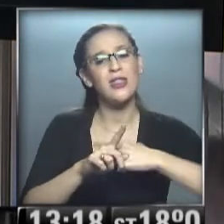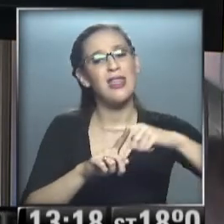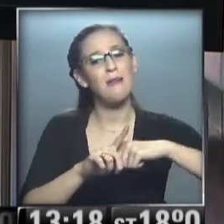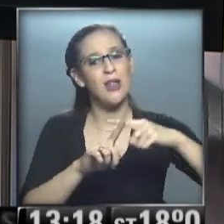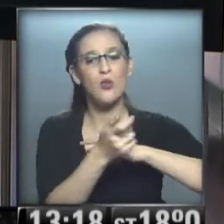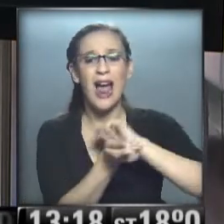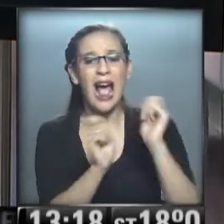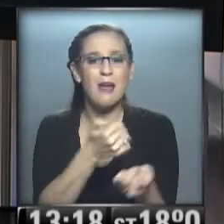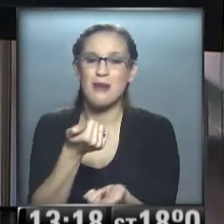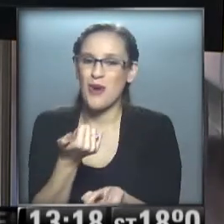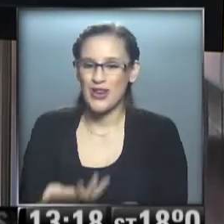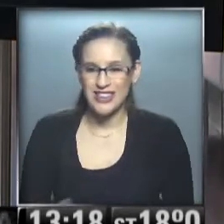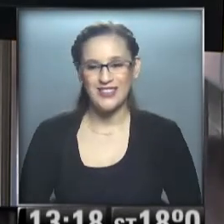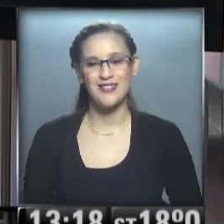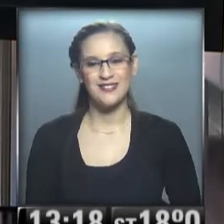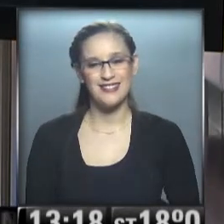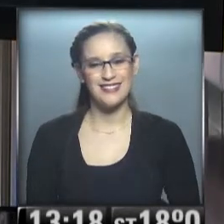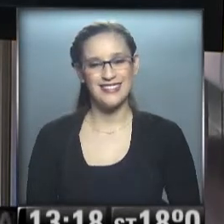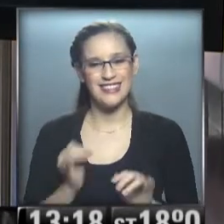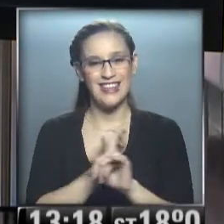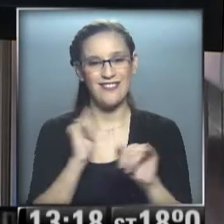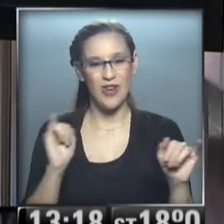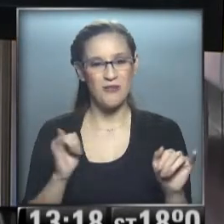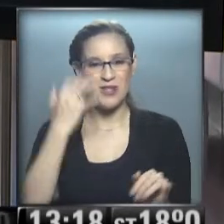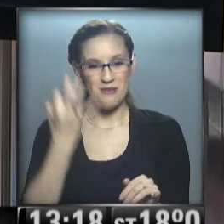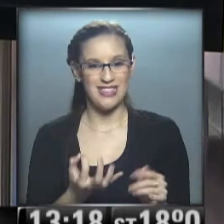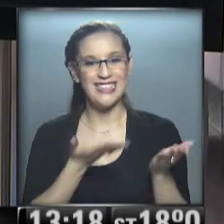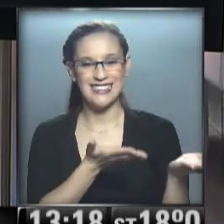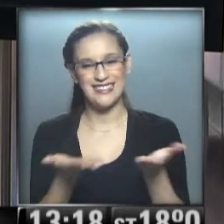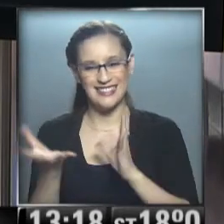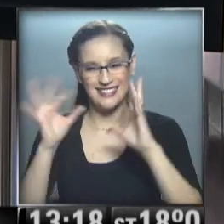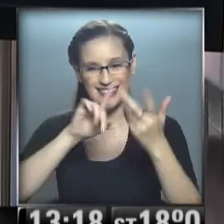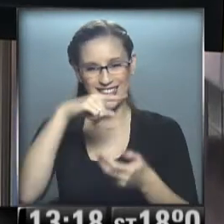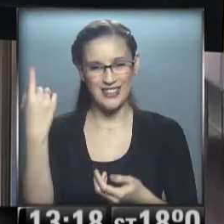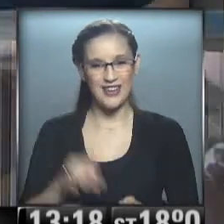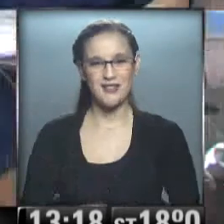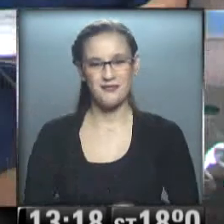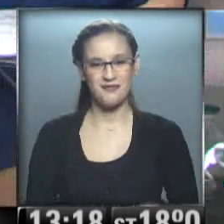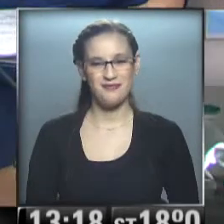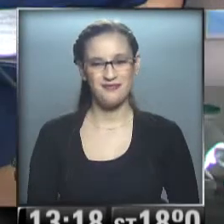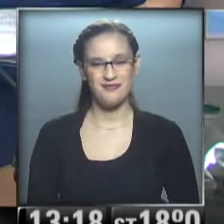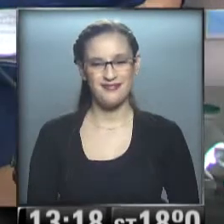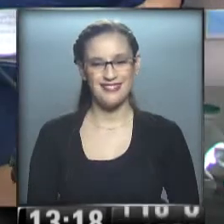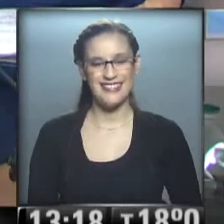cambian muy poquitito. Es información gentileza del Servicio Meteorológico Nacional. Gracias, Nadia.